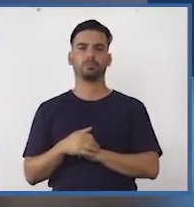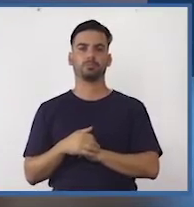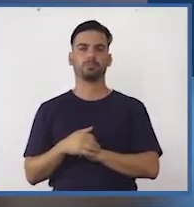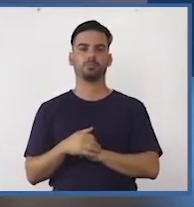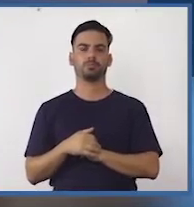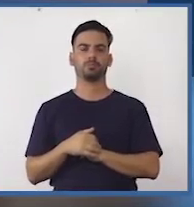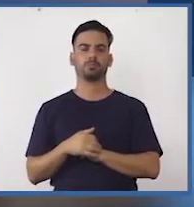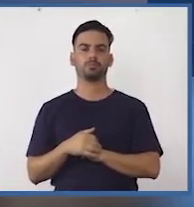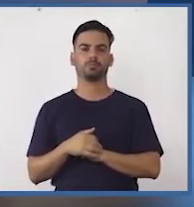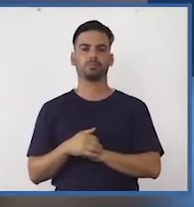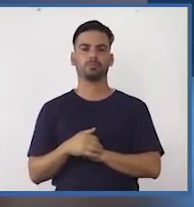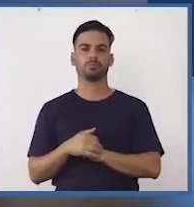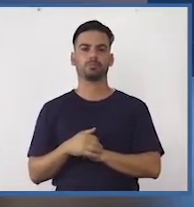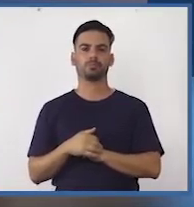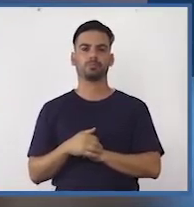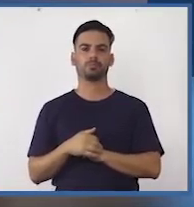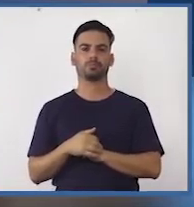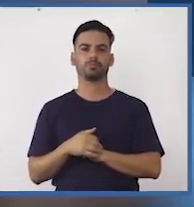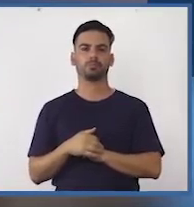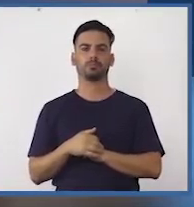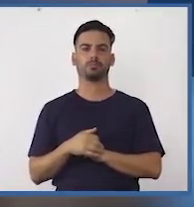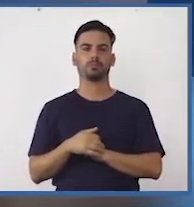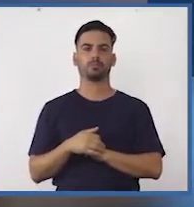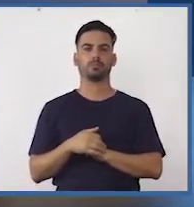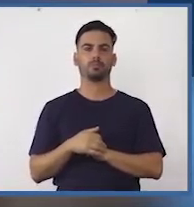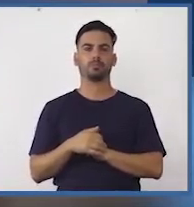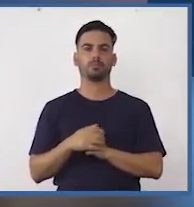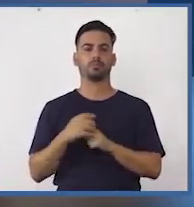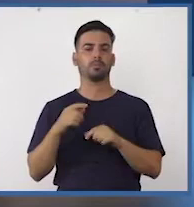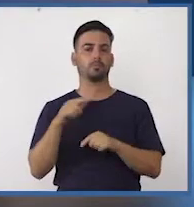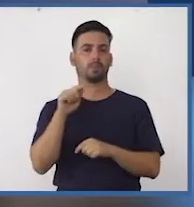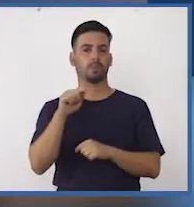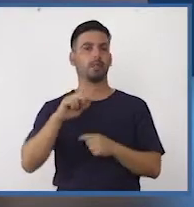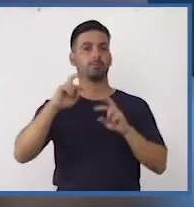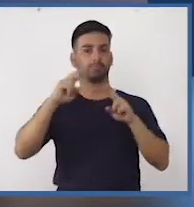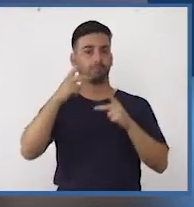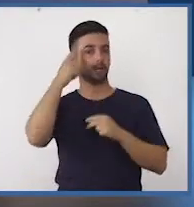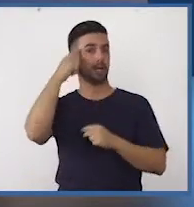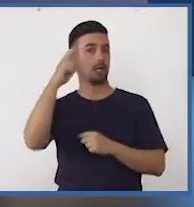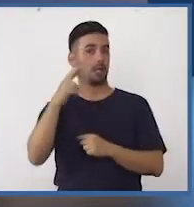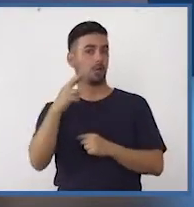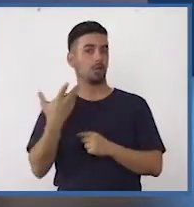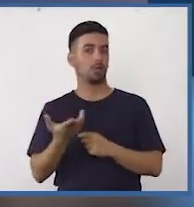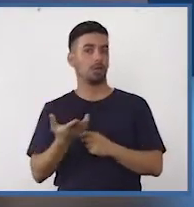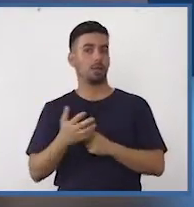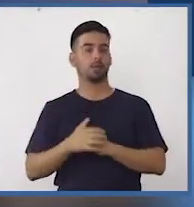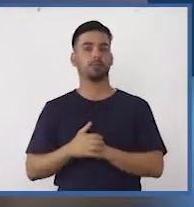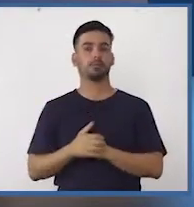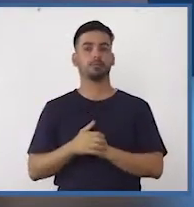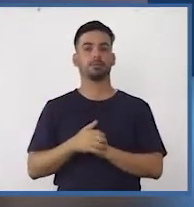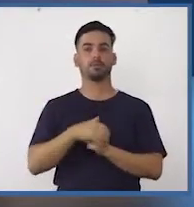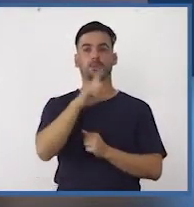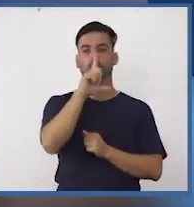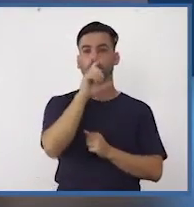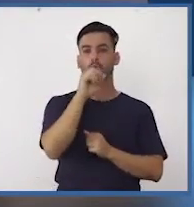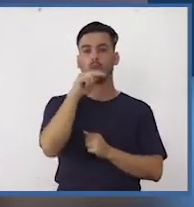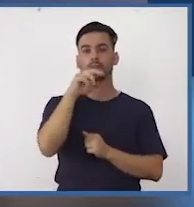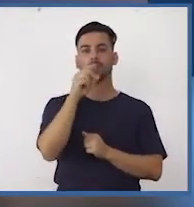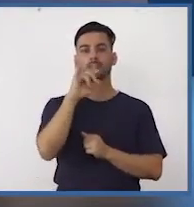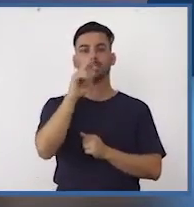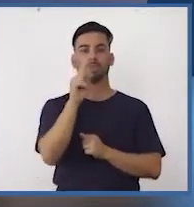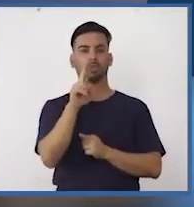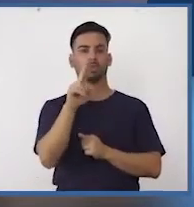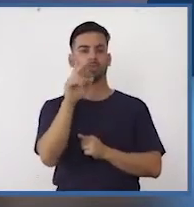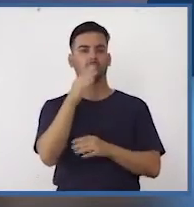alfabeto griego, que ahí está evidenciado. Ahora, pero debajo dice que lambda va a ser igual a la velocidad entre f. ¿Quién es